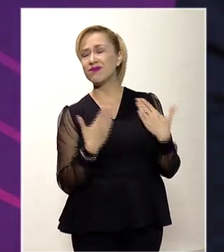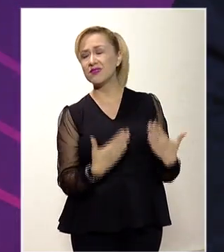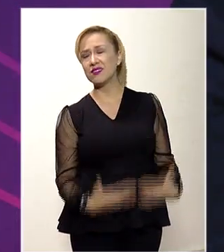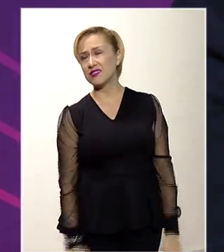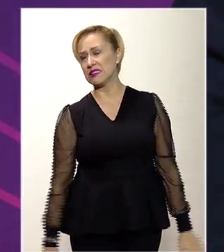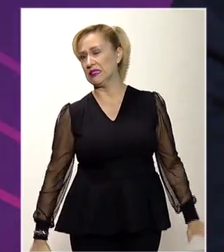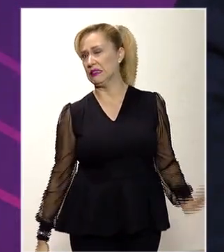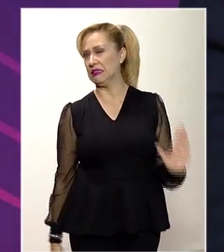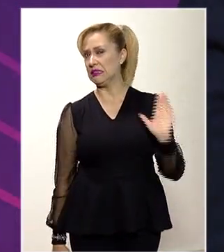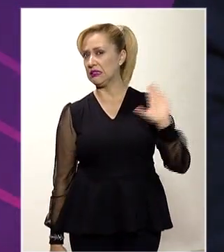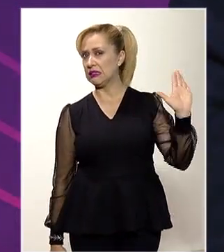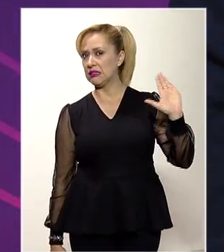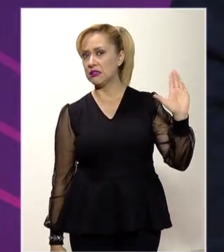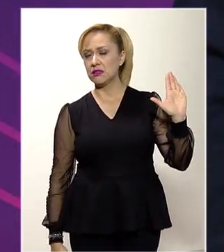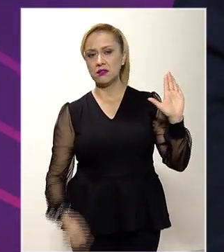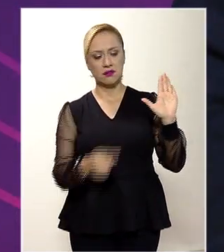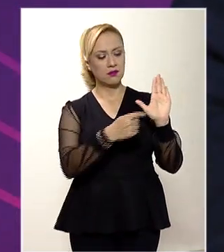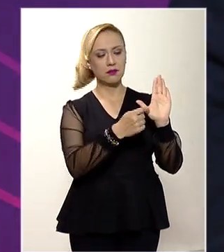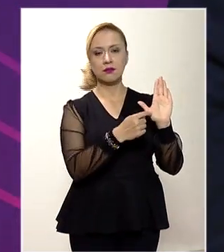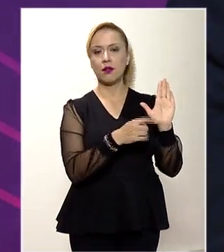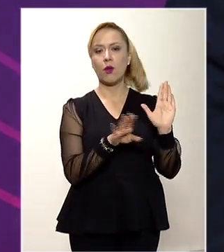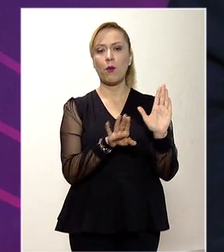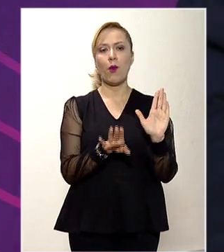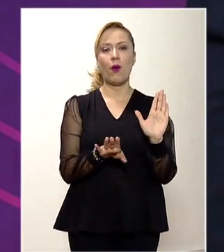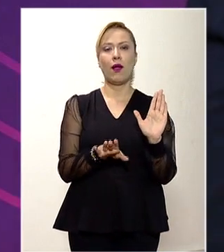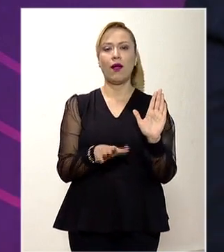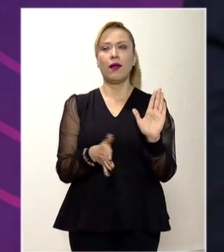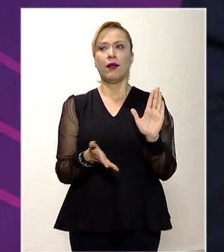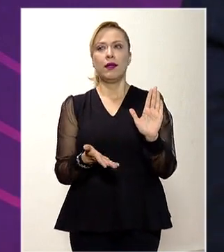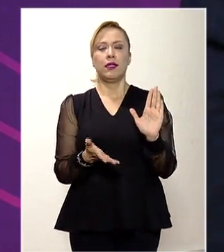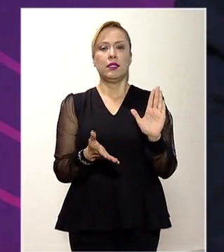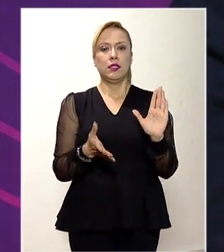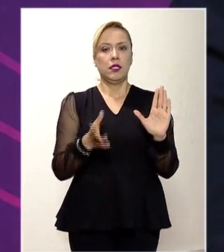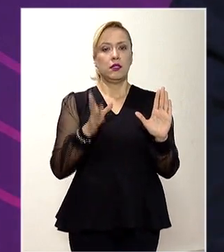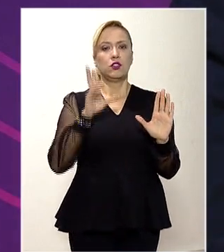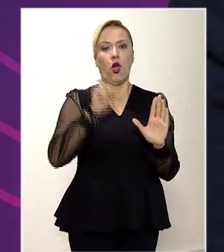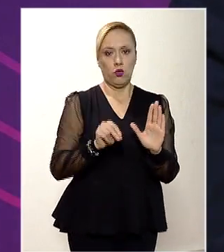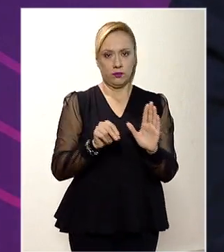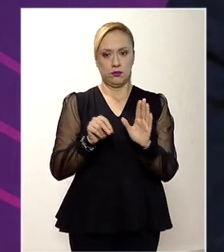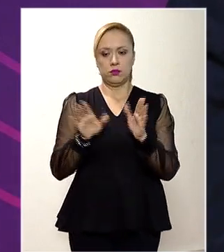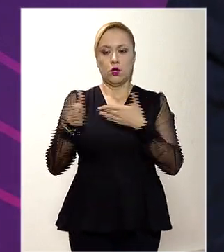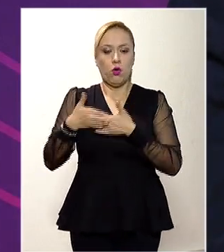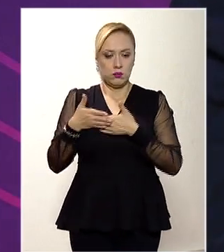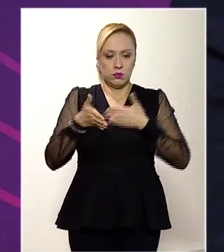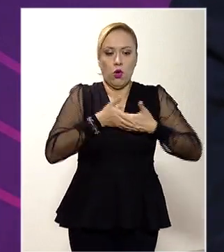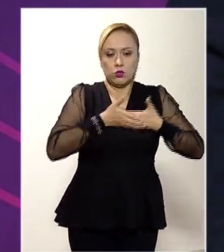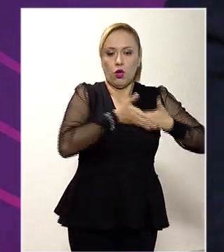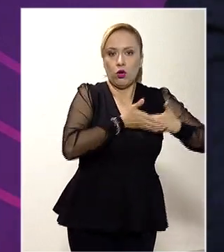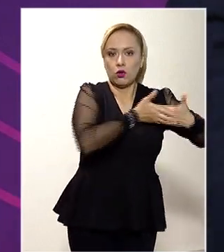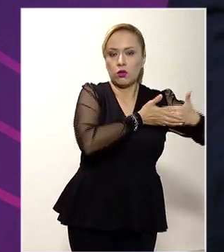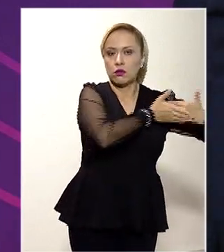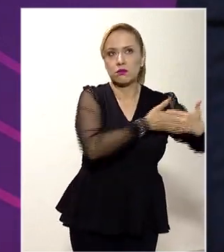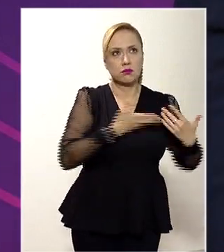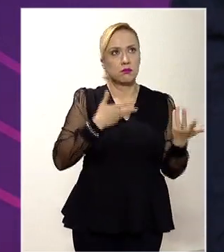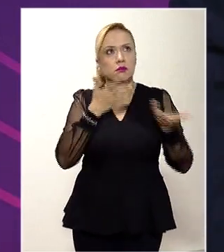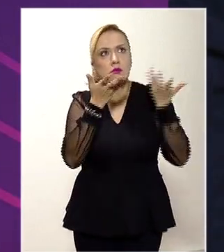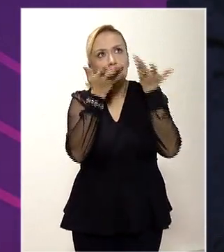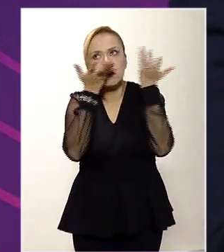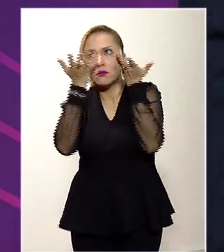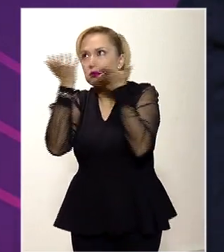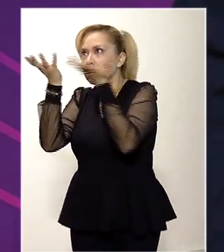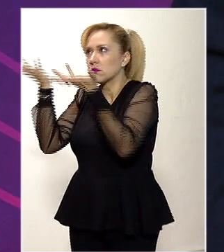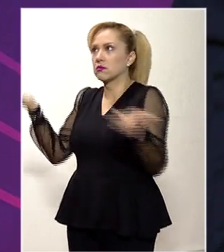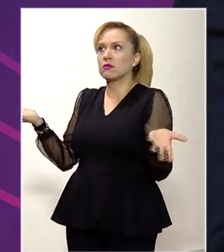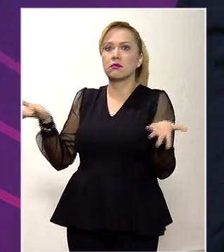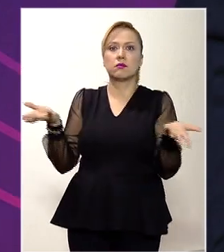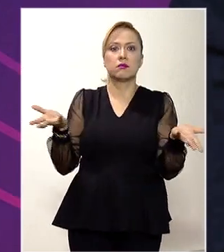ley está llena de candados, ¿no? O sea, de candados en el sentido de cómo ponerle controles a la autoridad